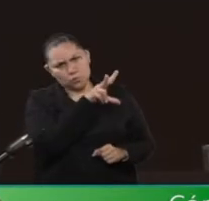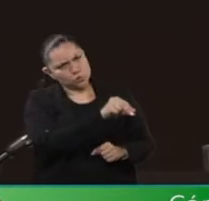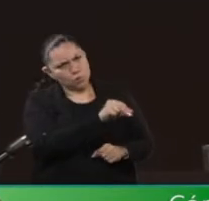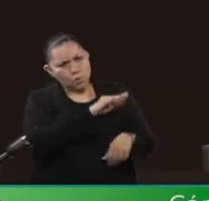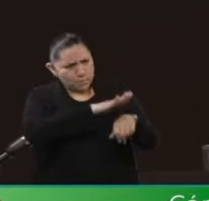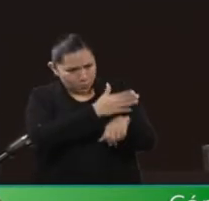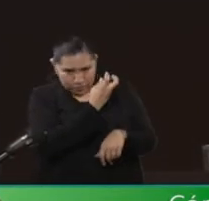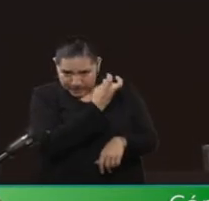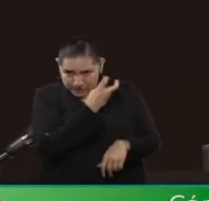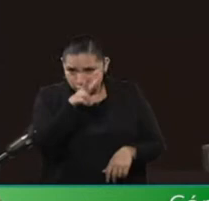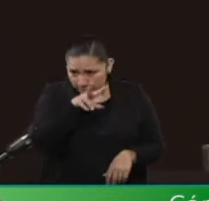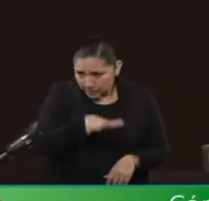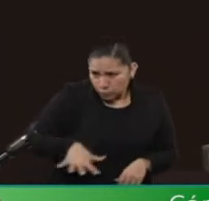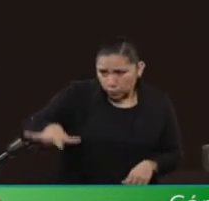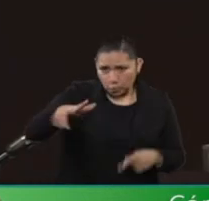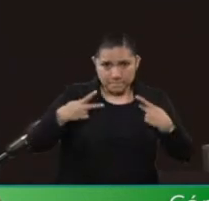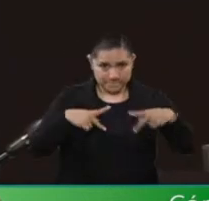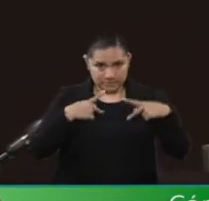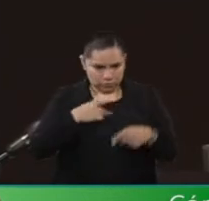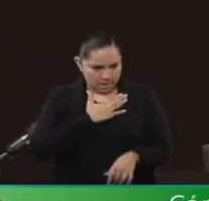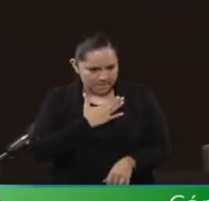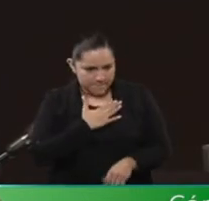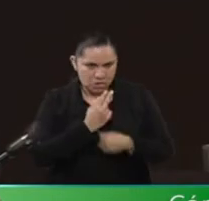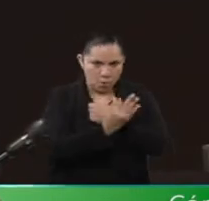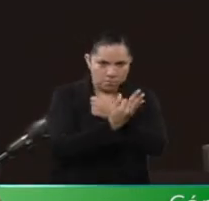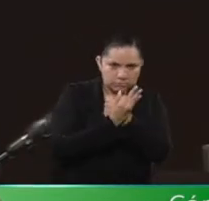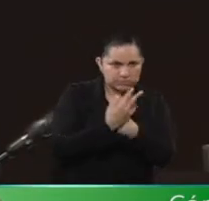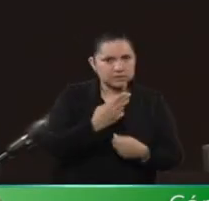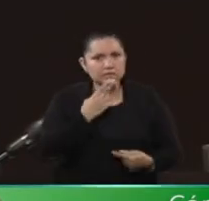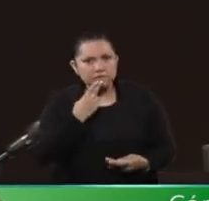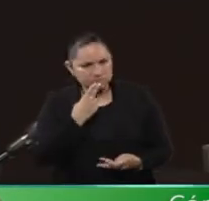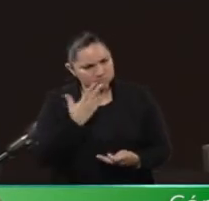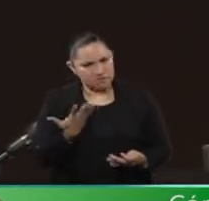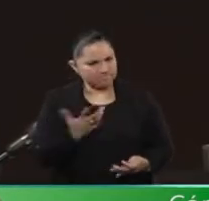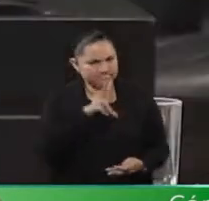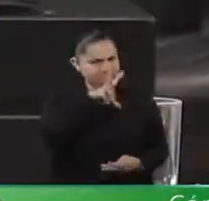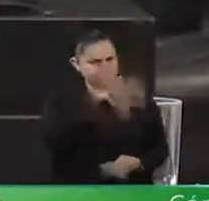compañera. De nuestros representados y de todos los mexicanos. Es cuanto, presidenta. Gracias.